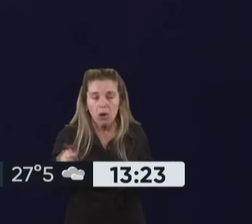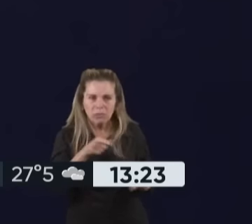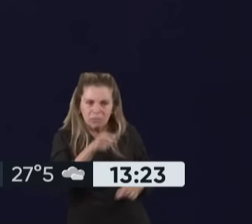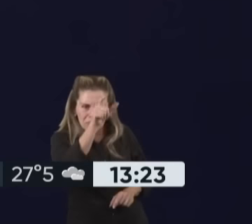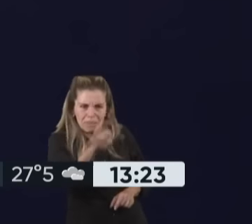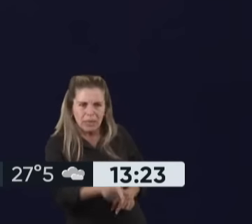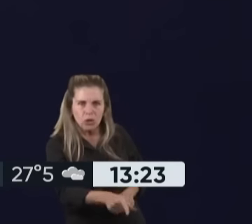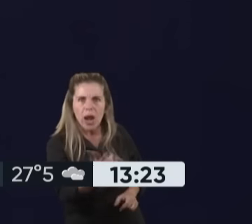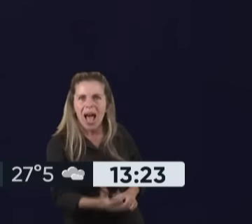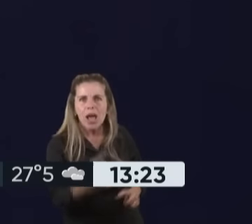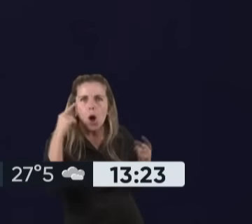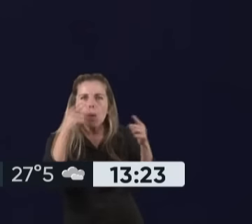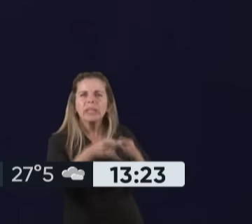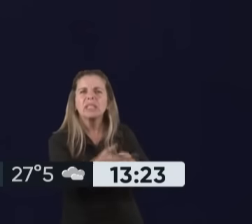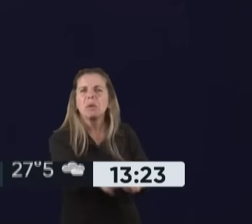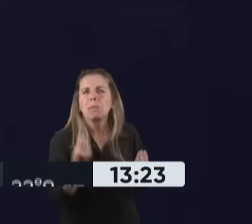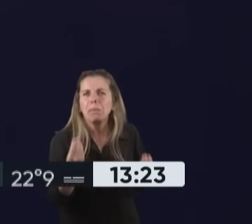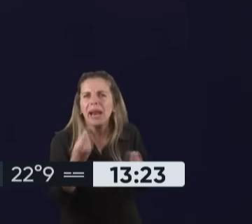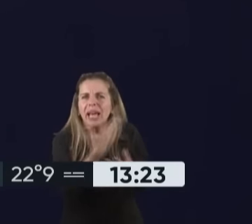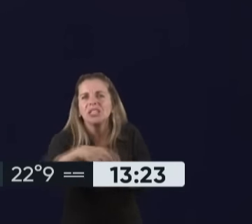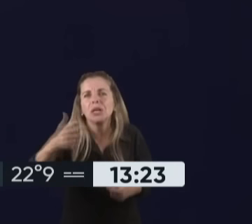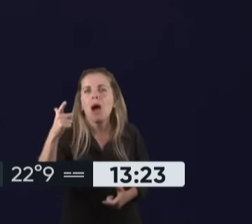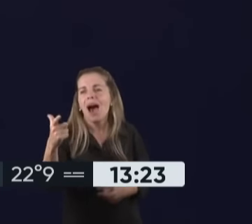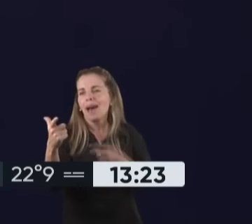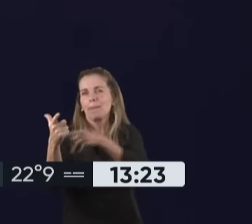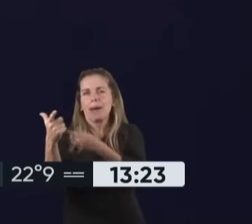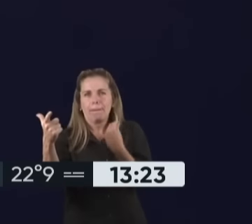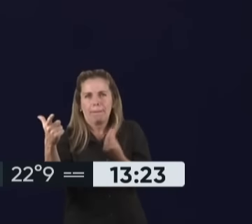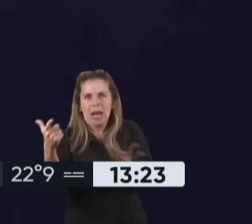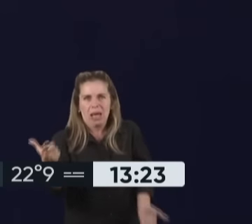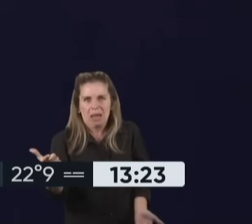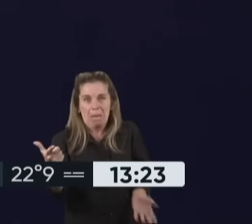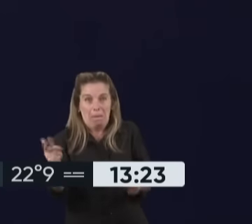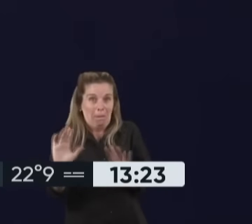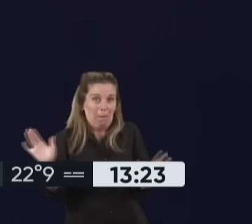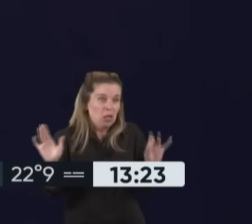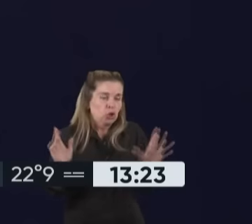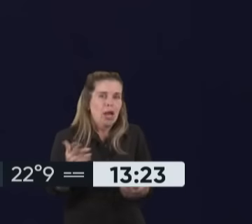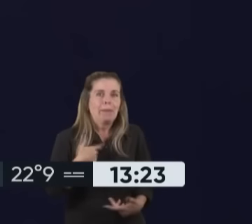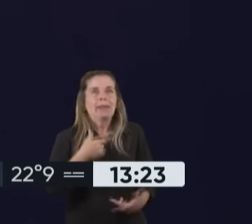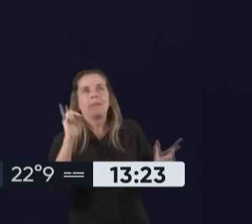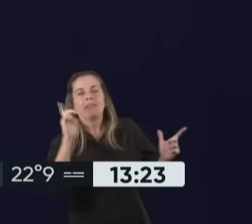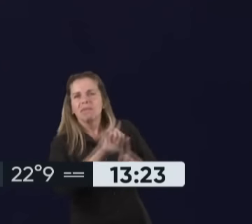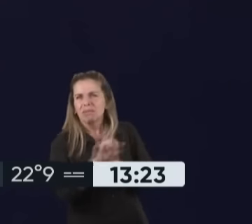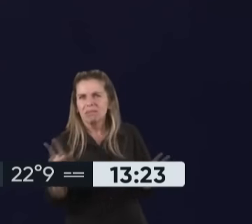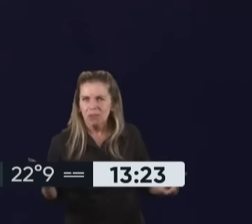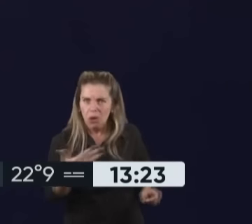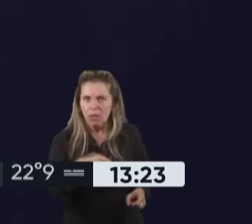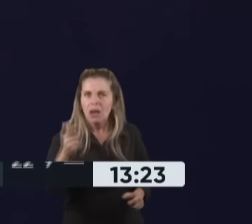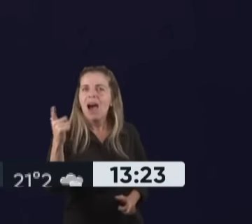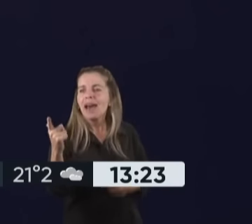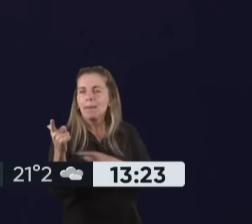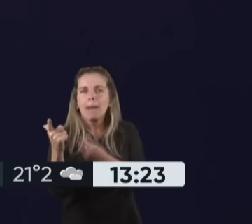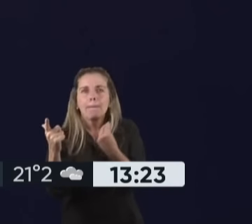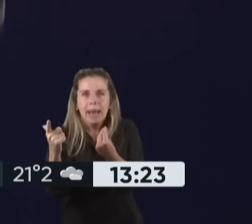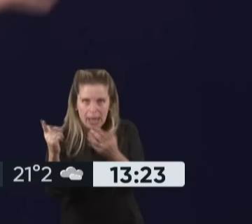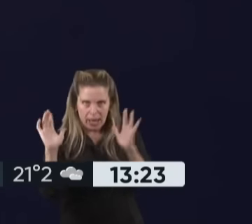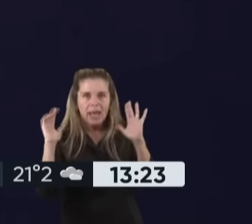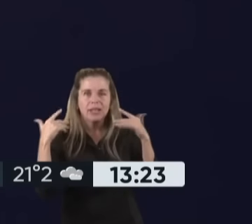tiene un objetivo. No sale a la calle con un arma solamente porque le divierte. En consecuencia, toda